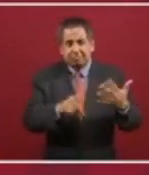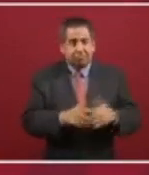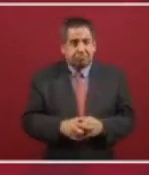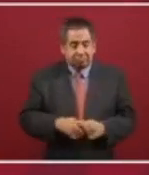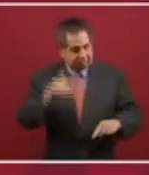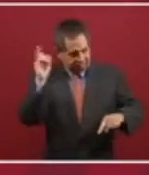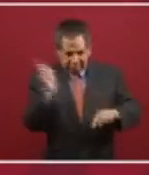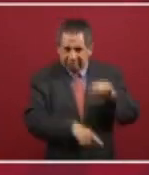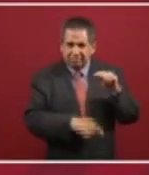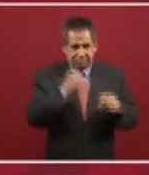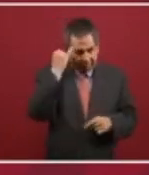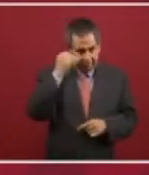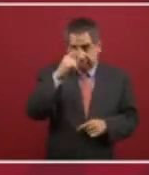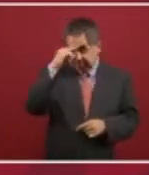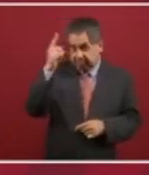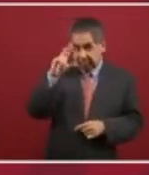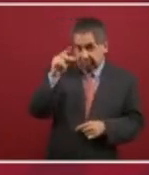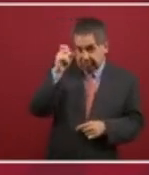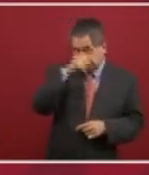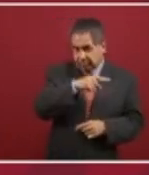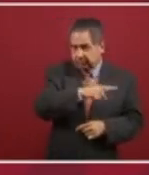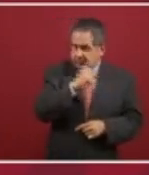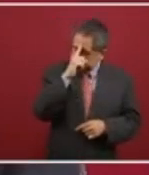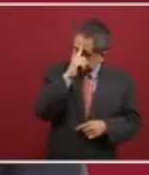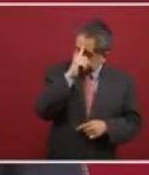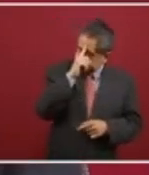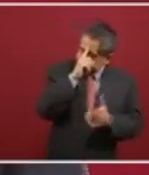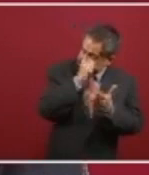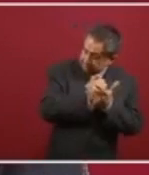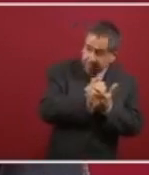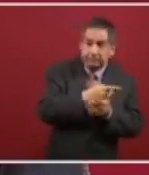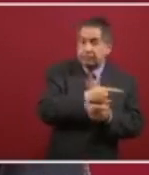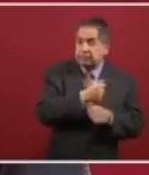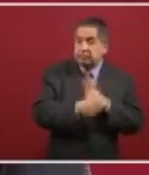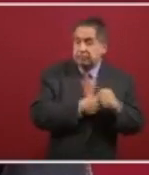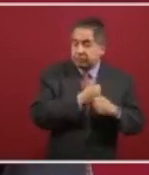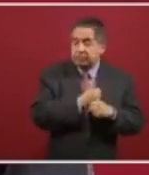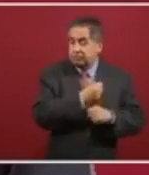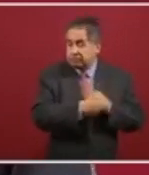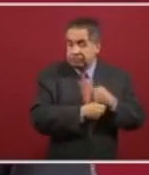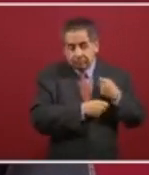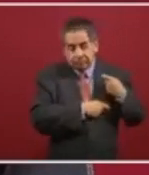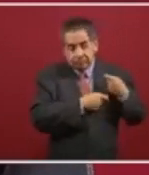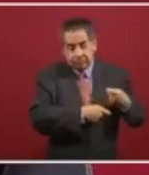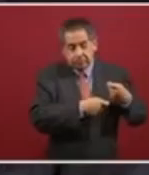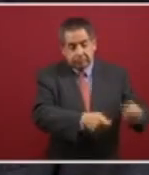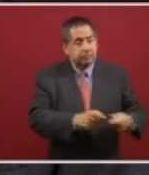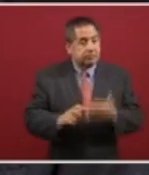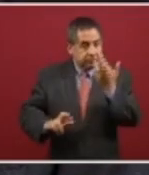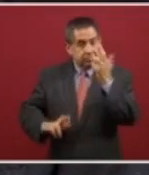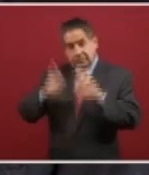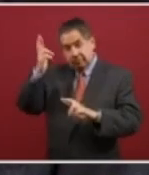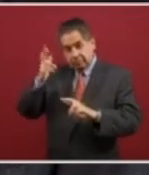fácil, porque viene de tiempo atrás. No pudo la revolución.